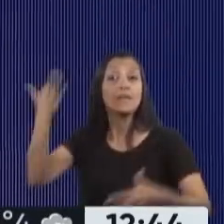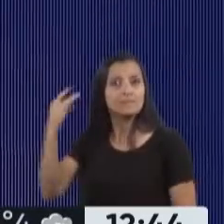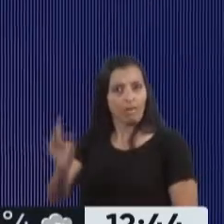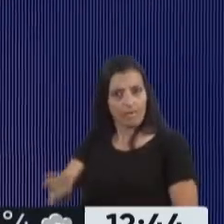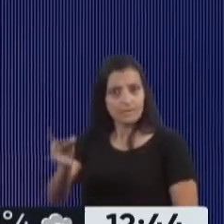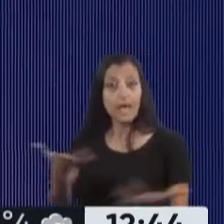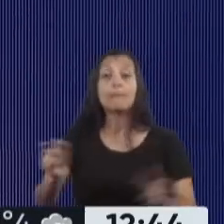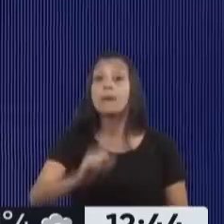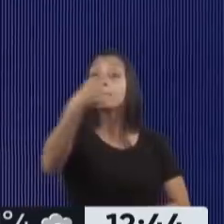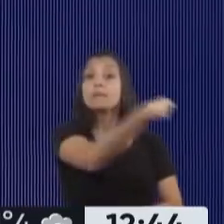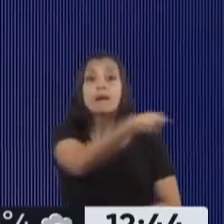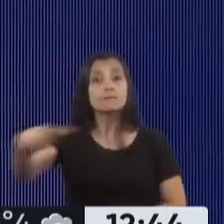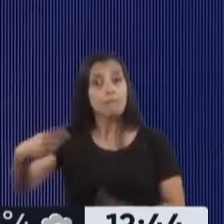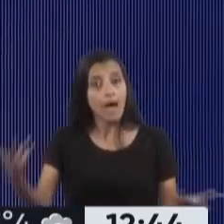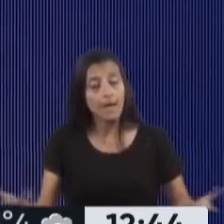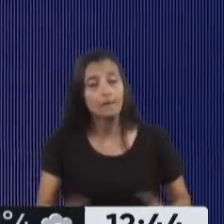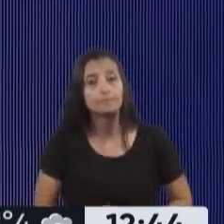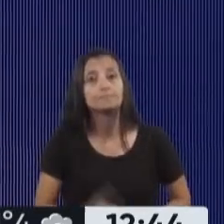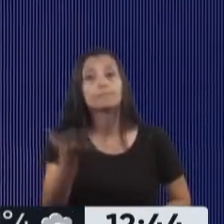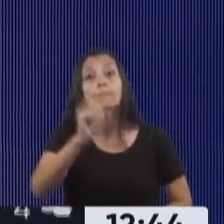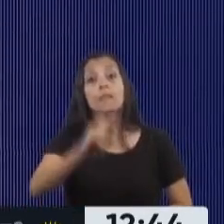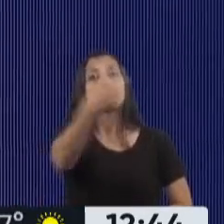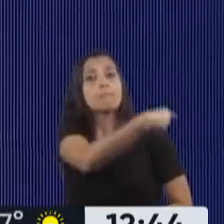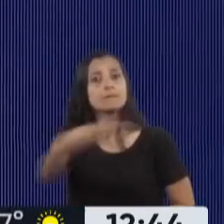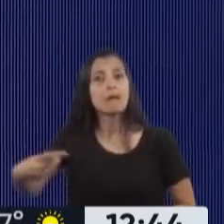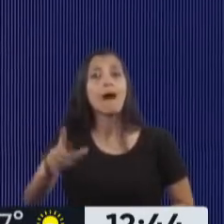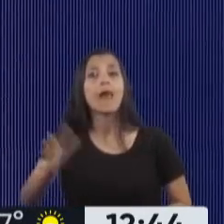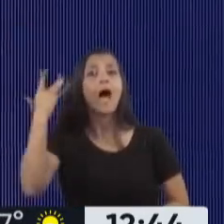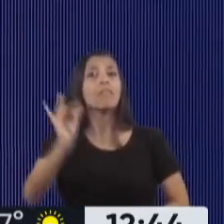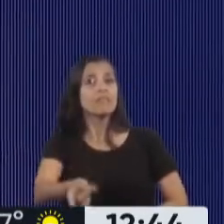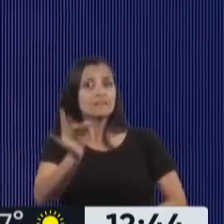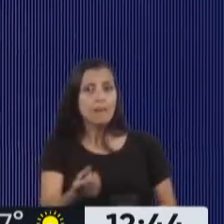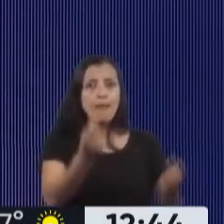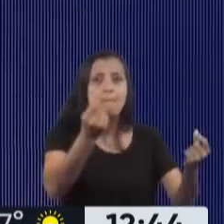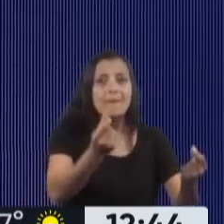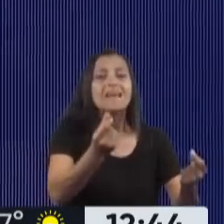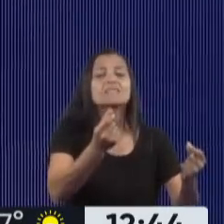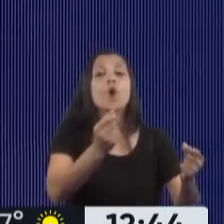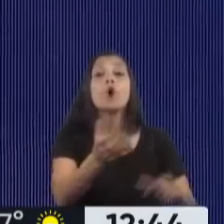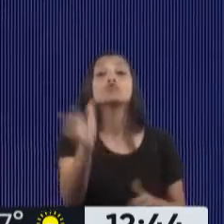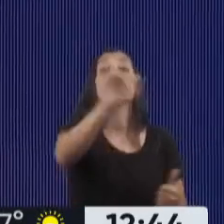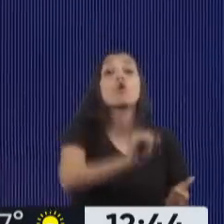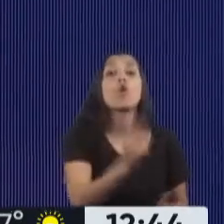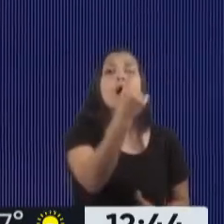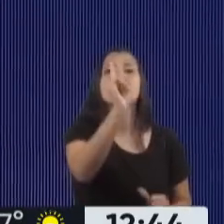en la primera semana de diciembre los precios venían viajando a un 1% diario, que